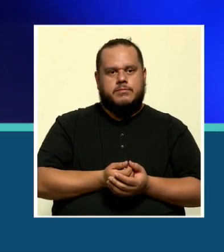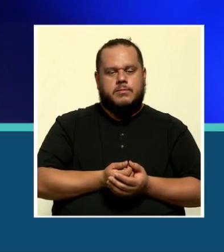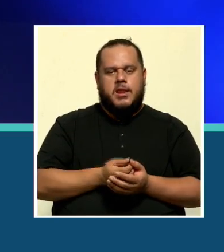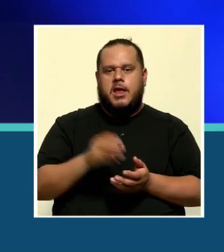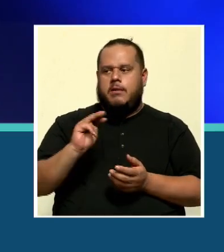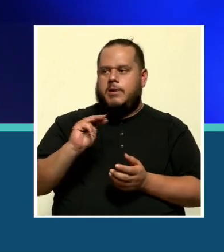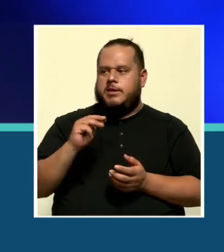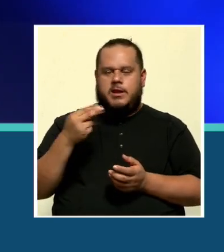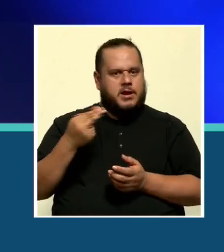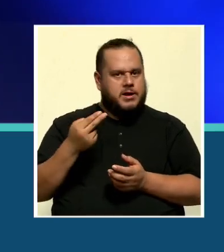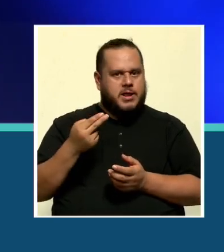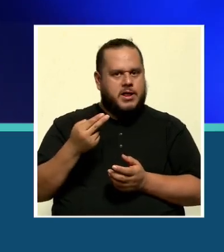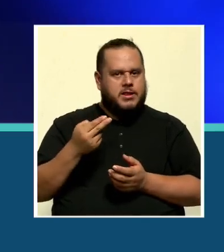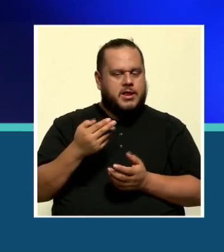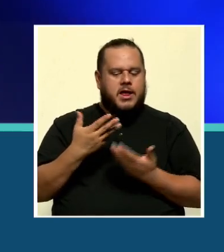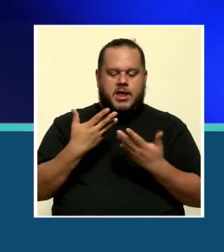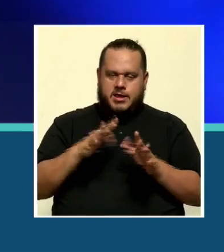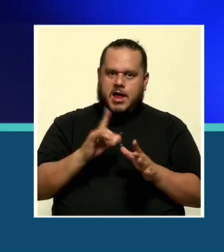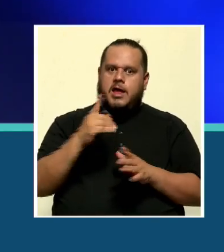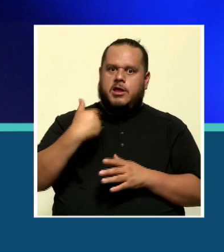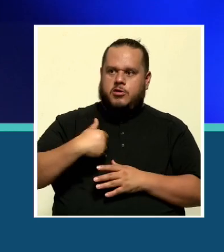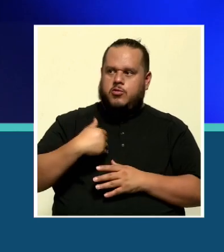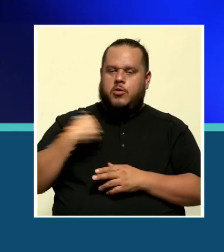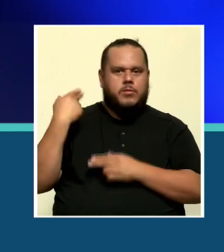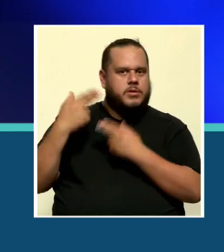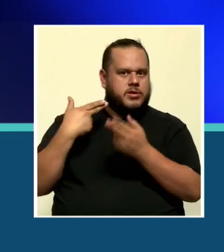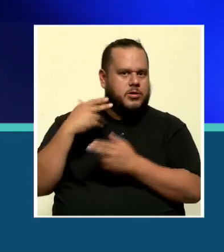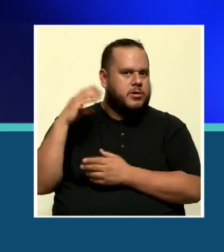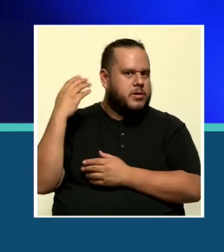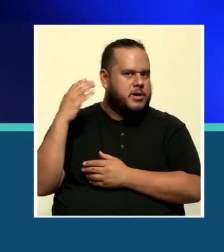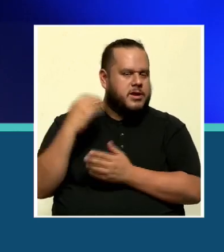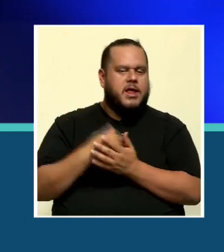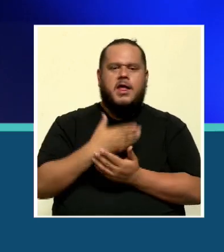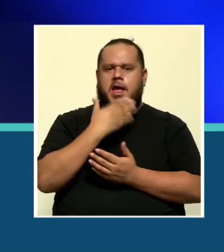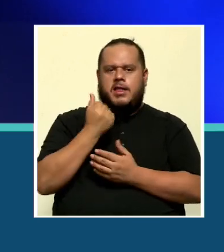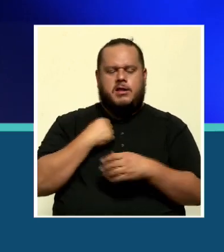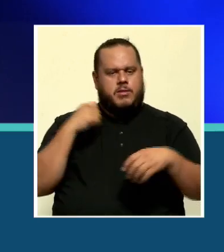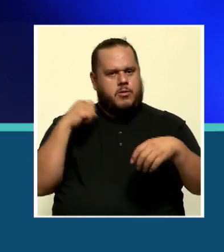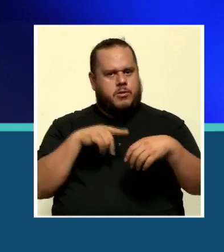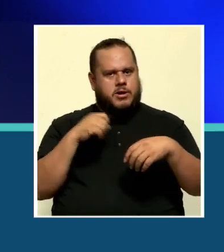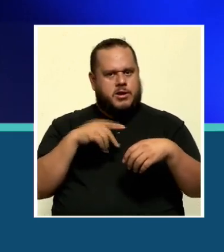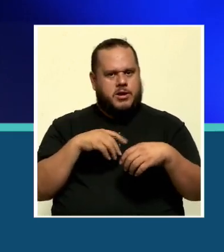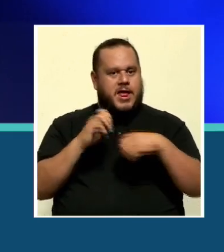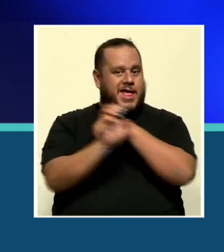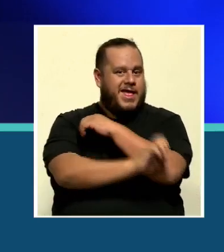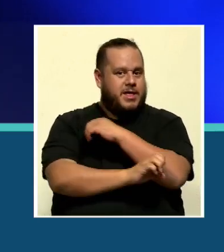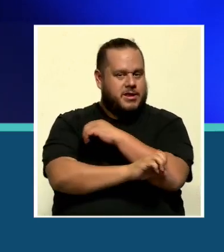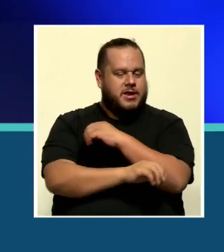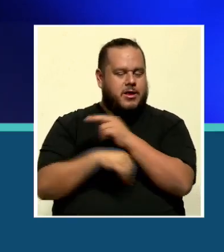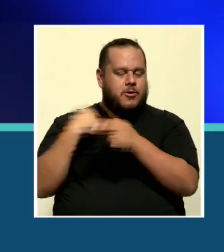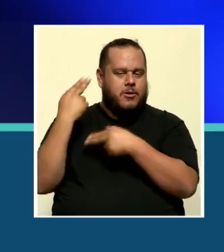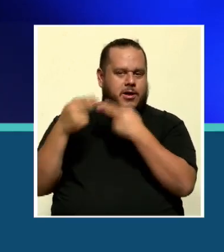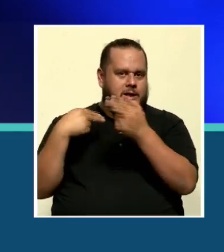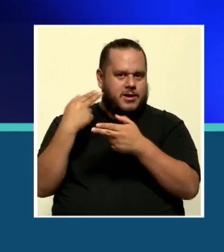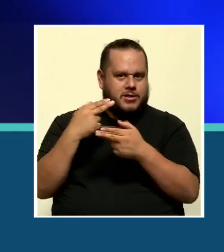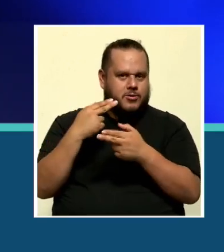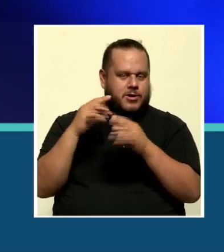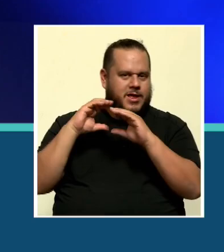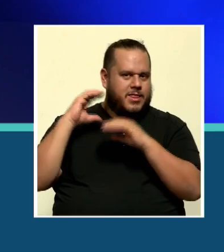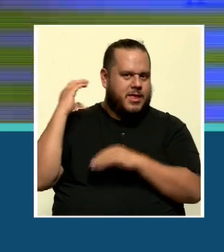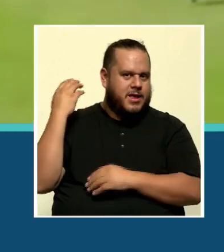Marcel Hernández es ya un nombre histórico en Cartaginés, es el mejor anotador extranjero en la historia del club.